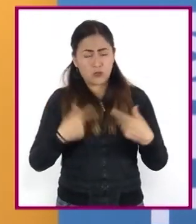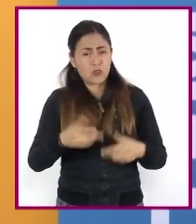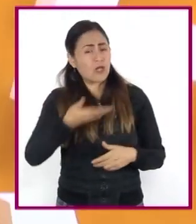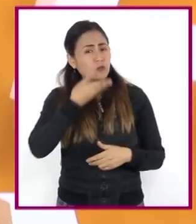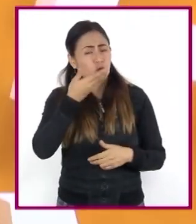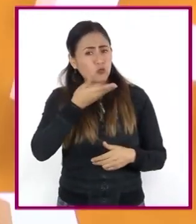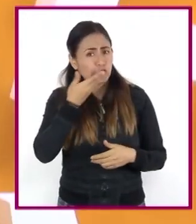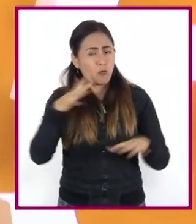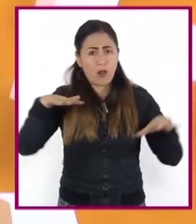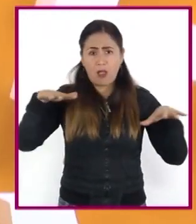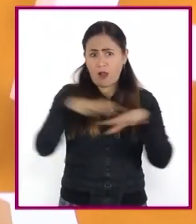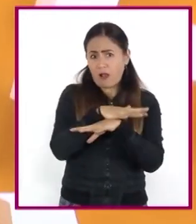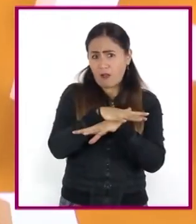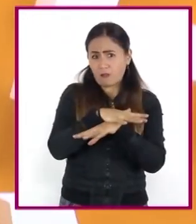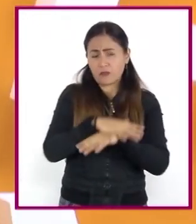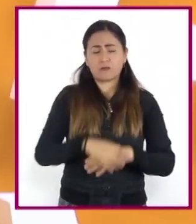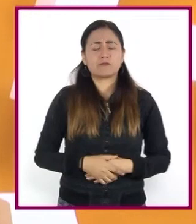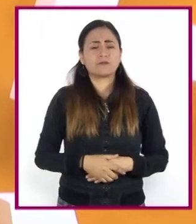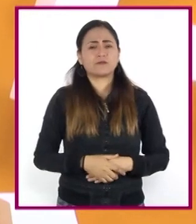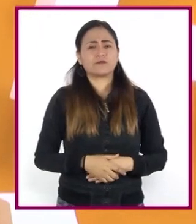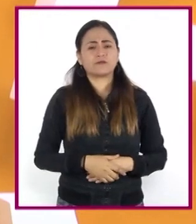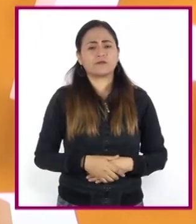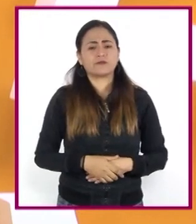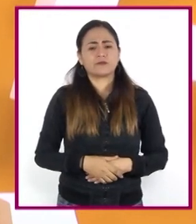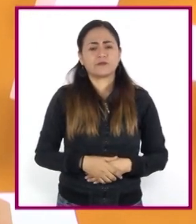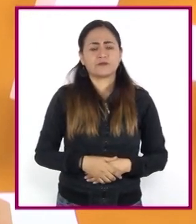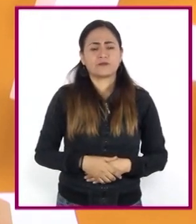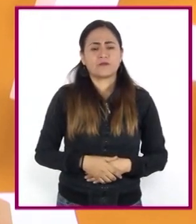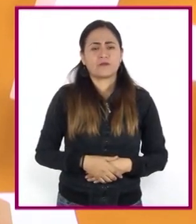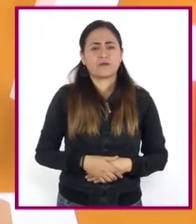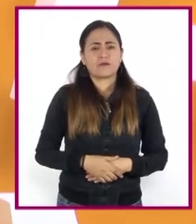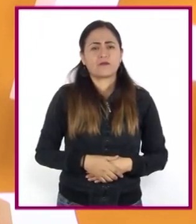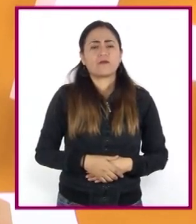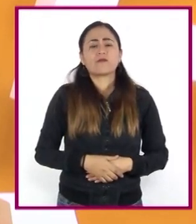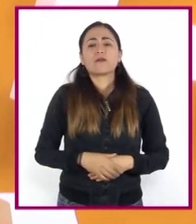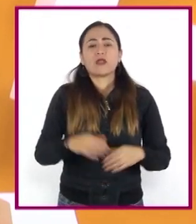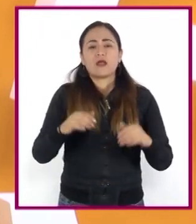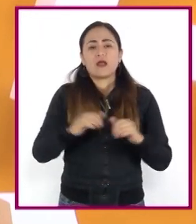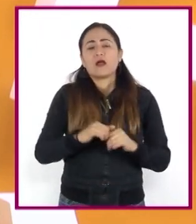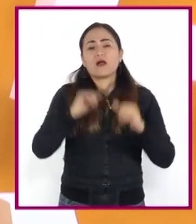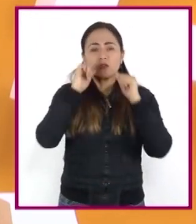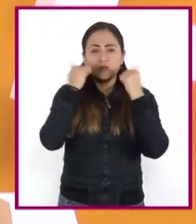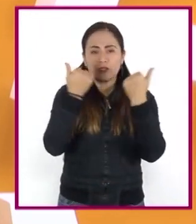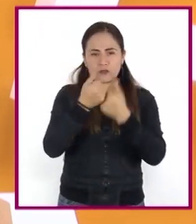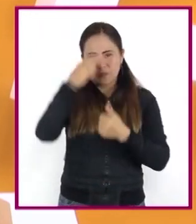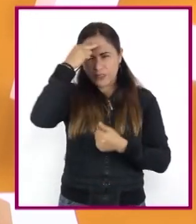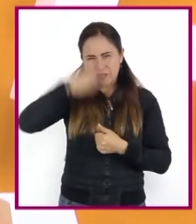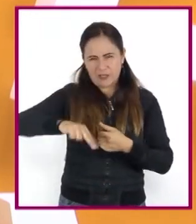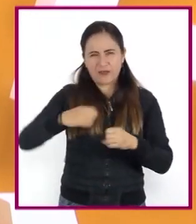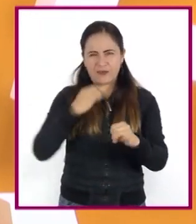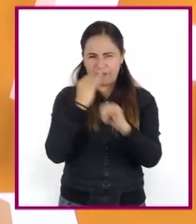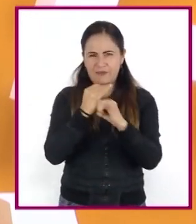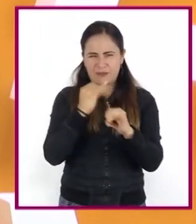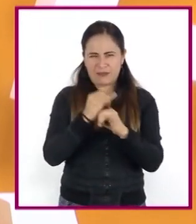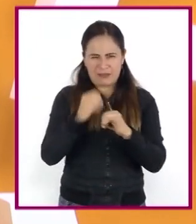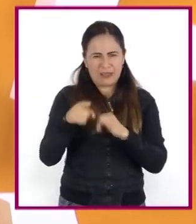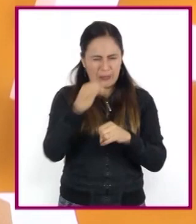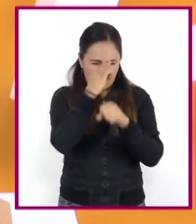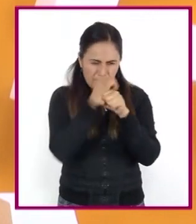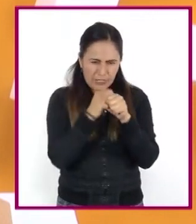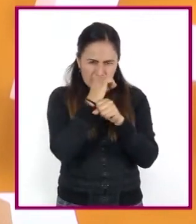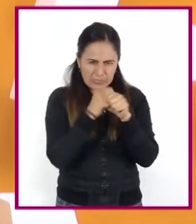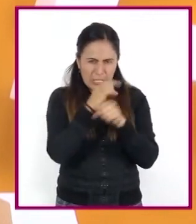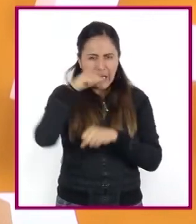compra. Un estudio realizado por la Asociación Mexicana de Internet reveló que México